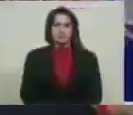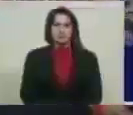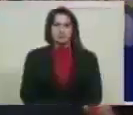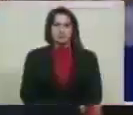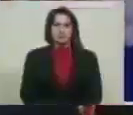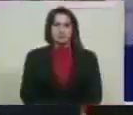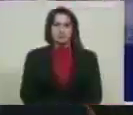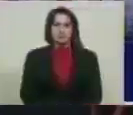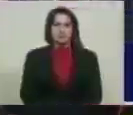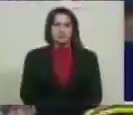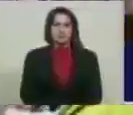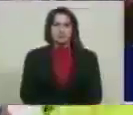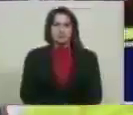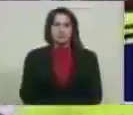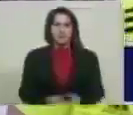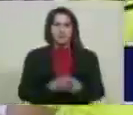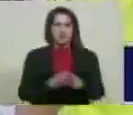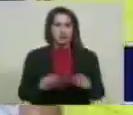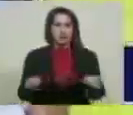voceros,